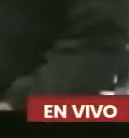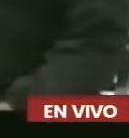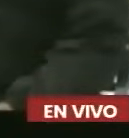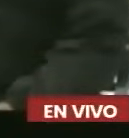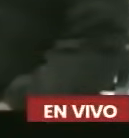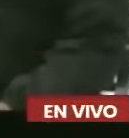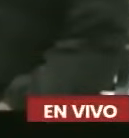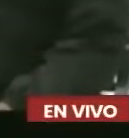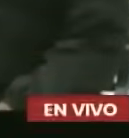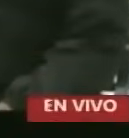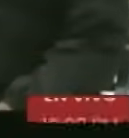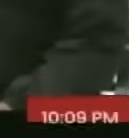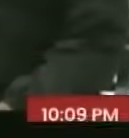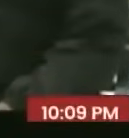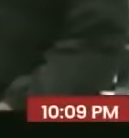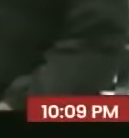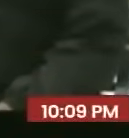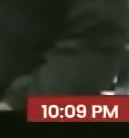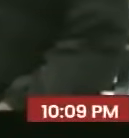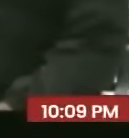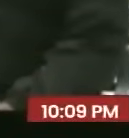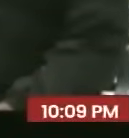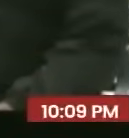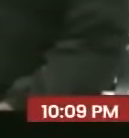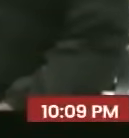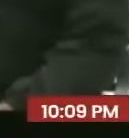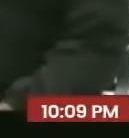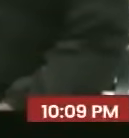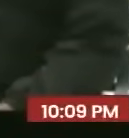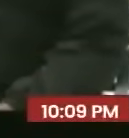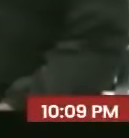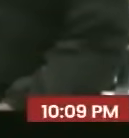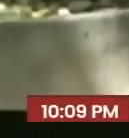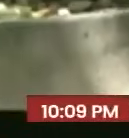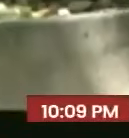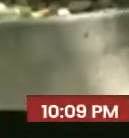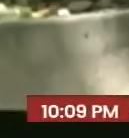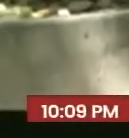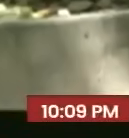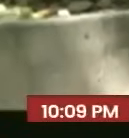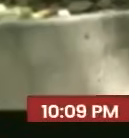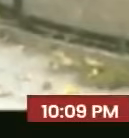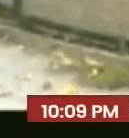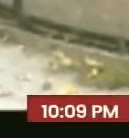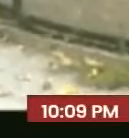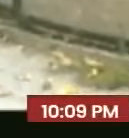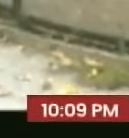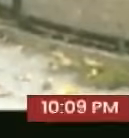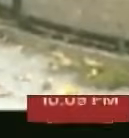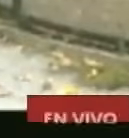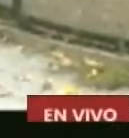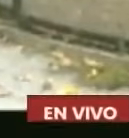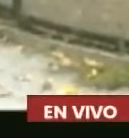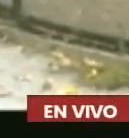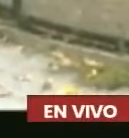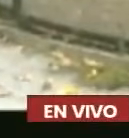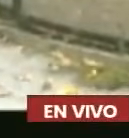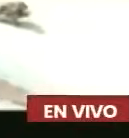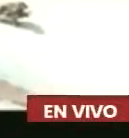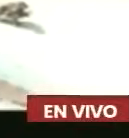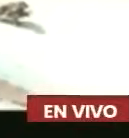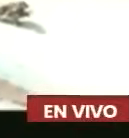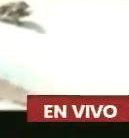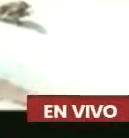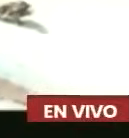El zoológico Las Delicias nace en 1915 como el primer zoológico de Venezuela. Es un zoológico de 7 hectáreas,